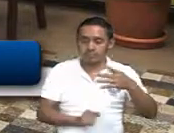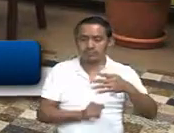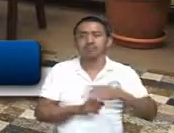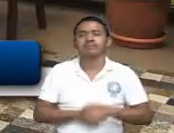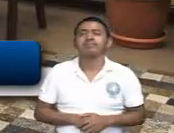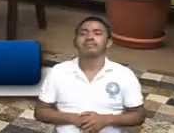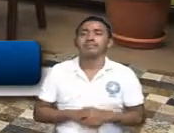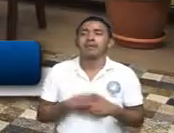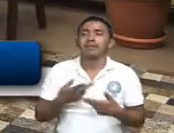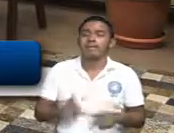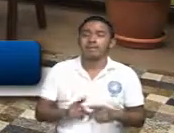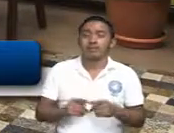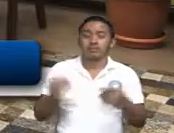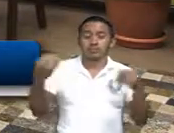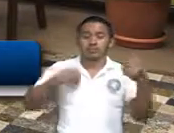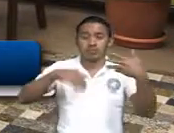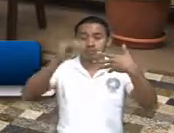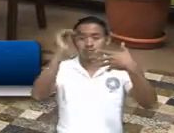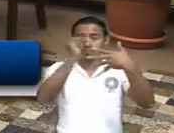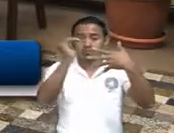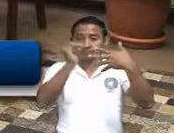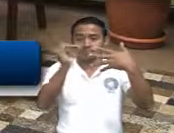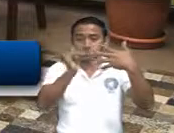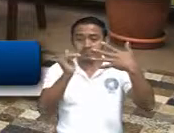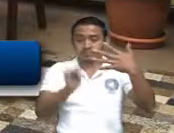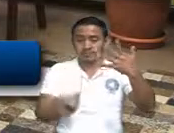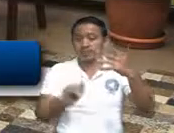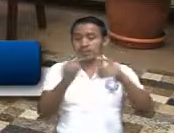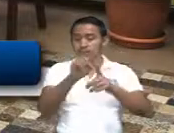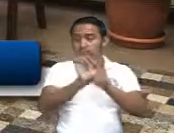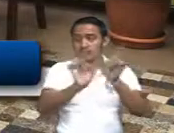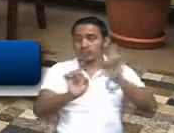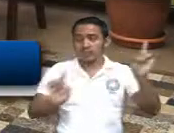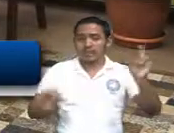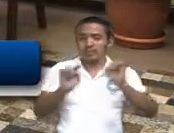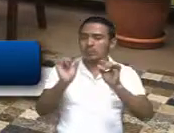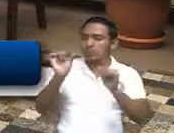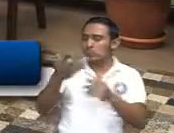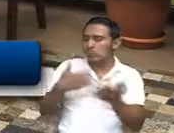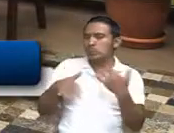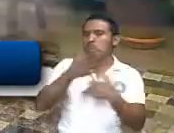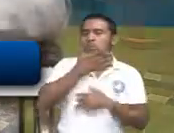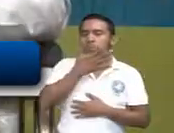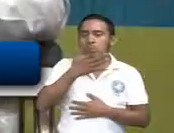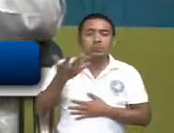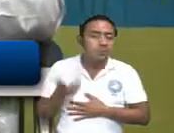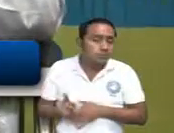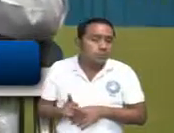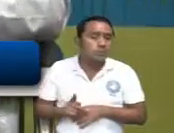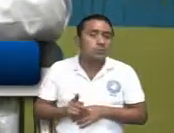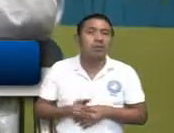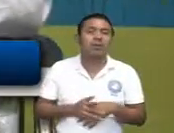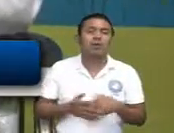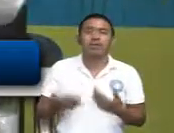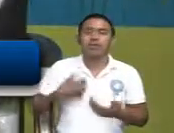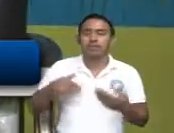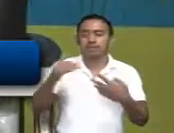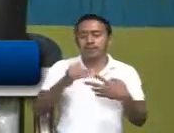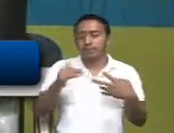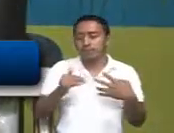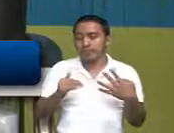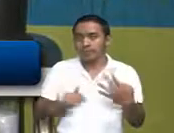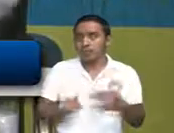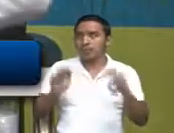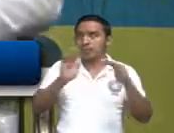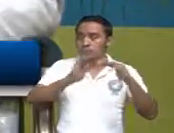nosotros lo medimos en decibeles un poco más complejos para explicárselo a la población pero si lo que es leve moderado severo